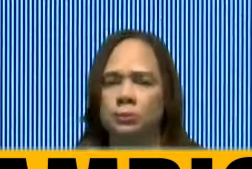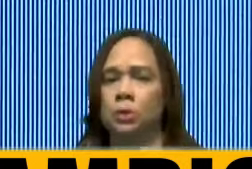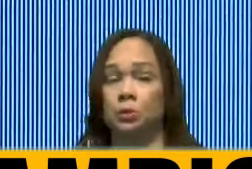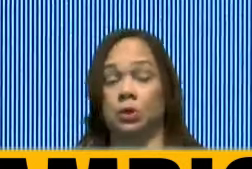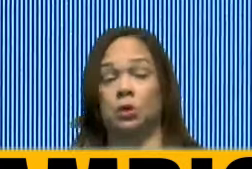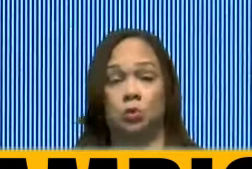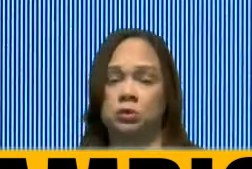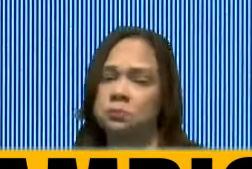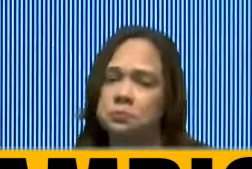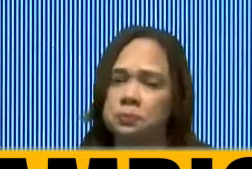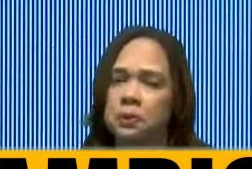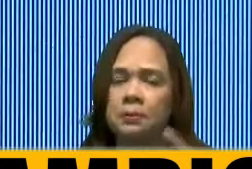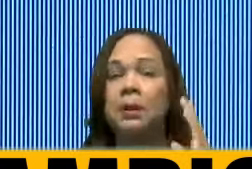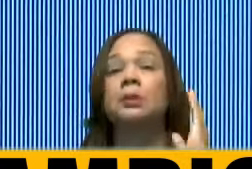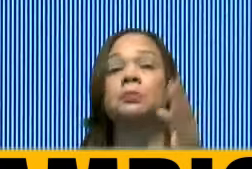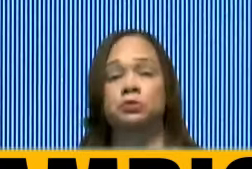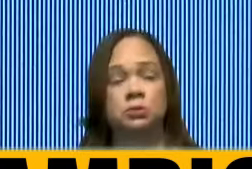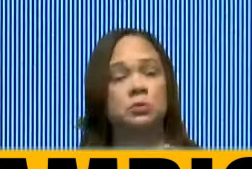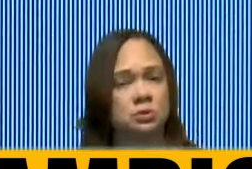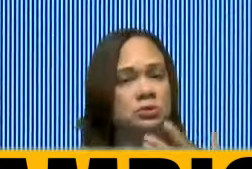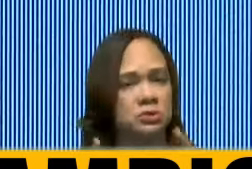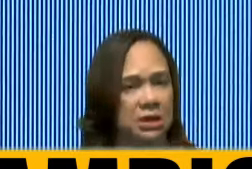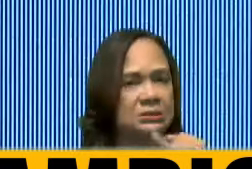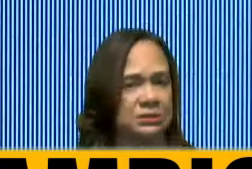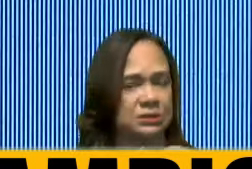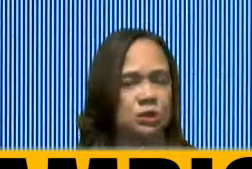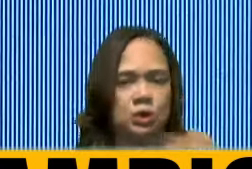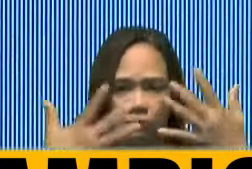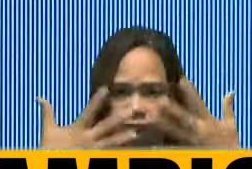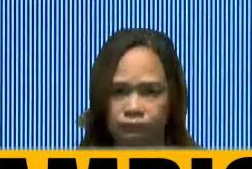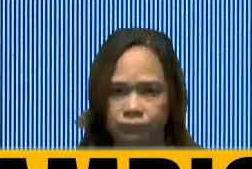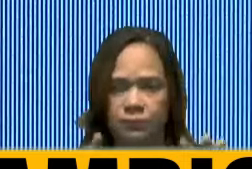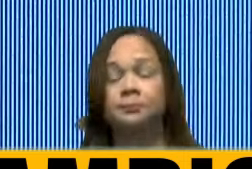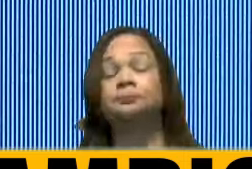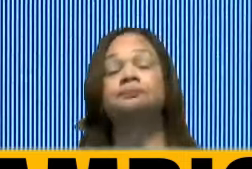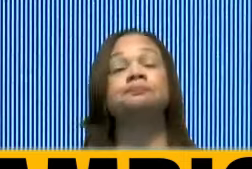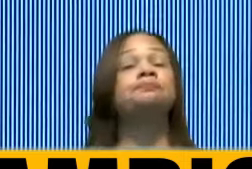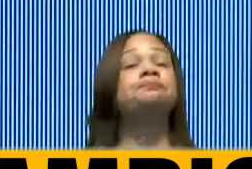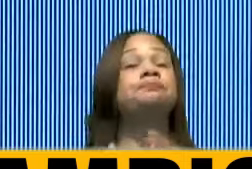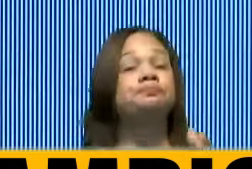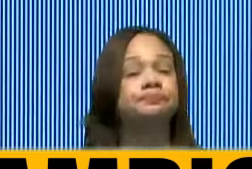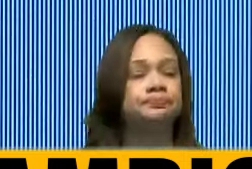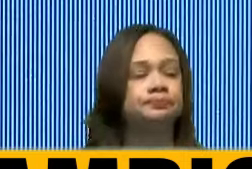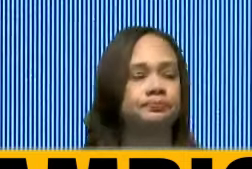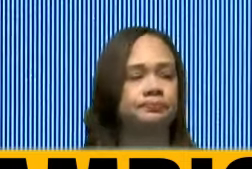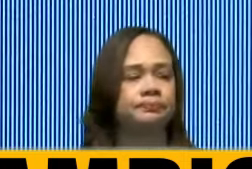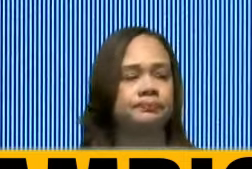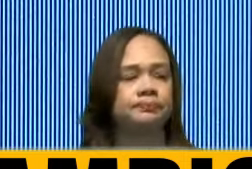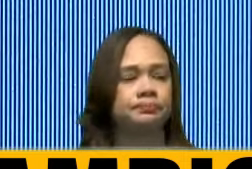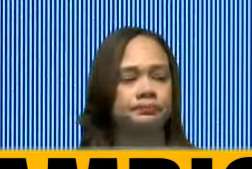poder ejecutivo para que en los próximos días puedan ser dictadas entonces podemos pasamos